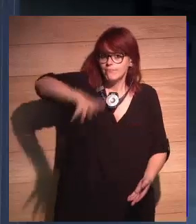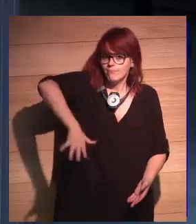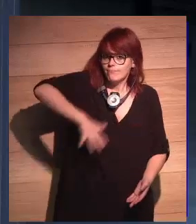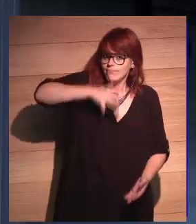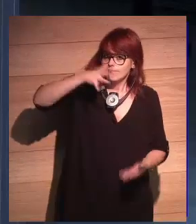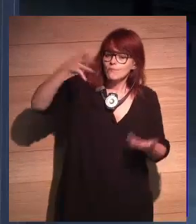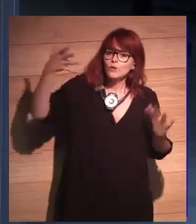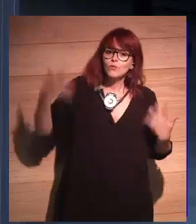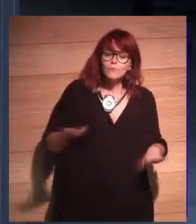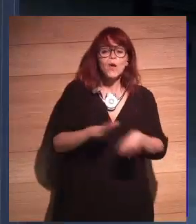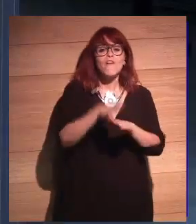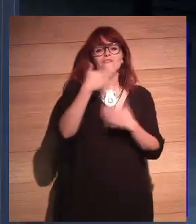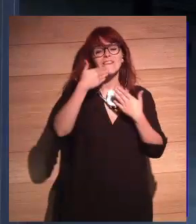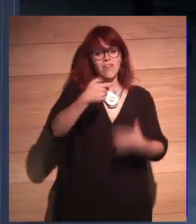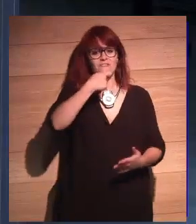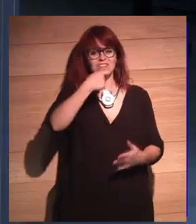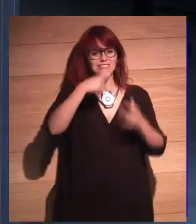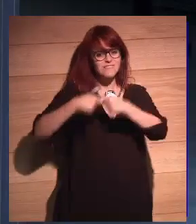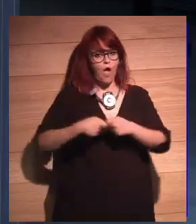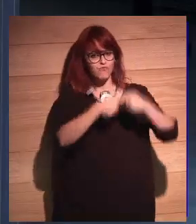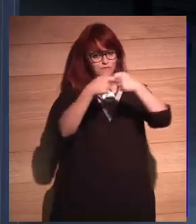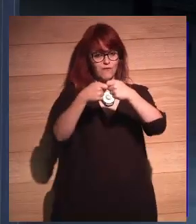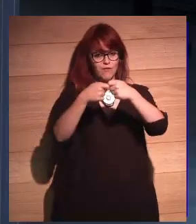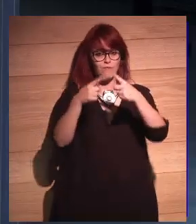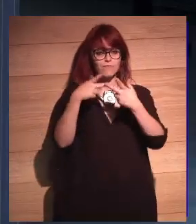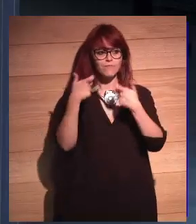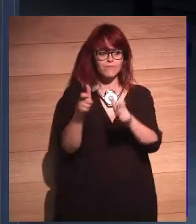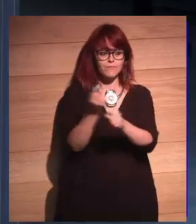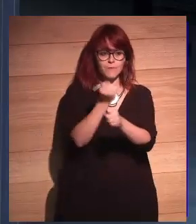Hemos trabajado con el British Council también. Sí.